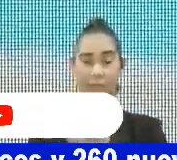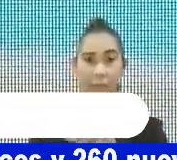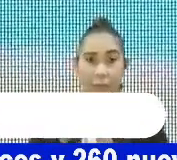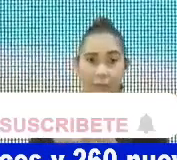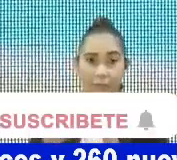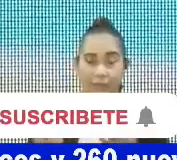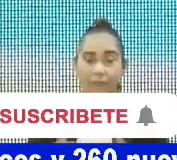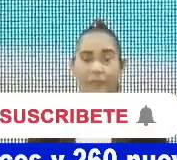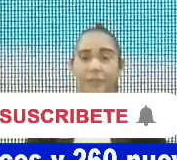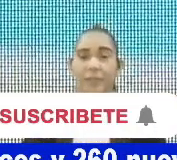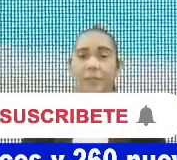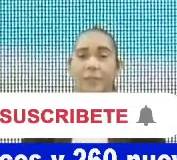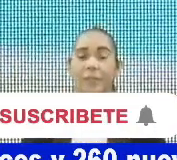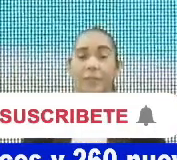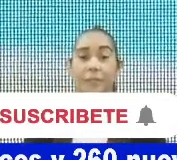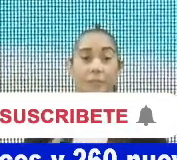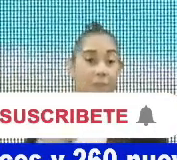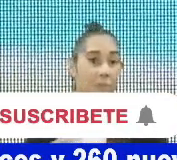horas.